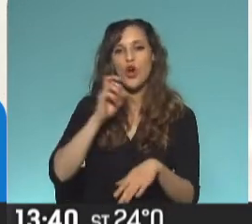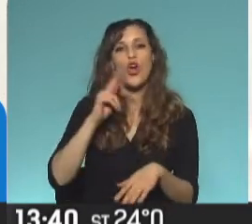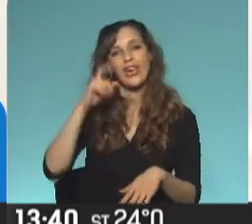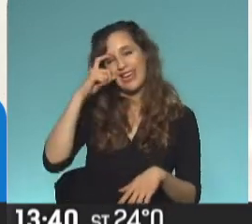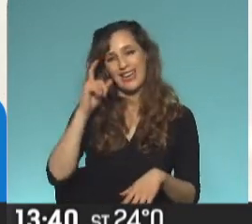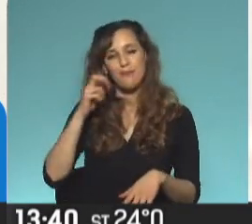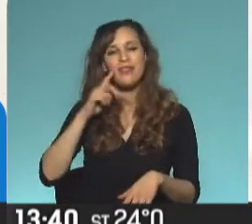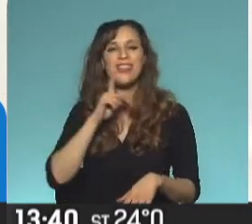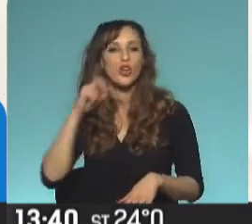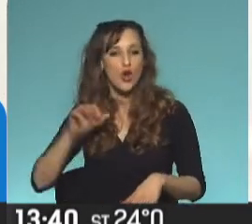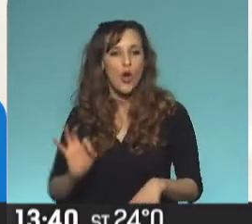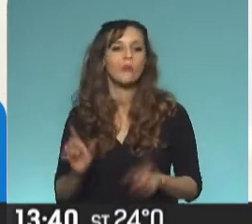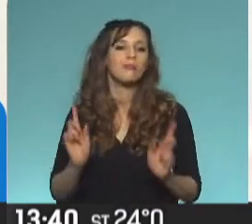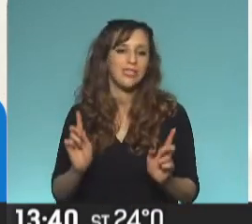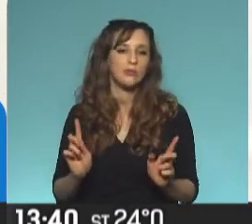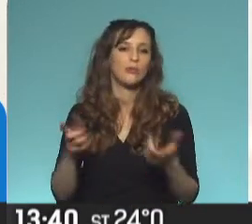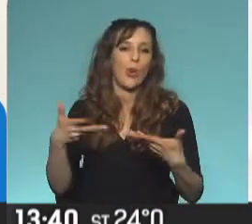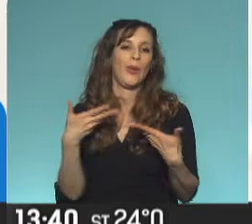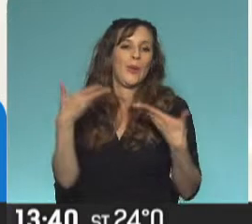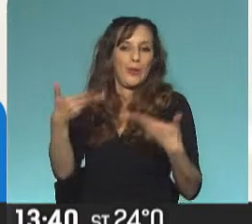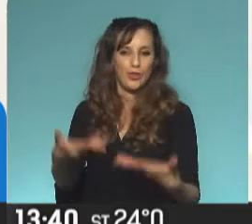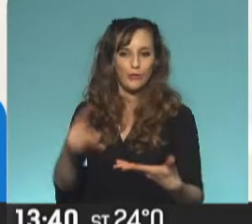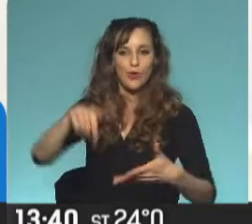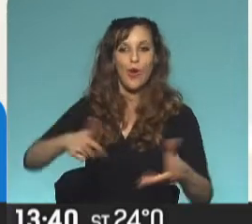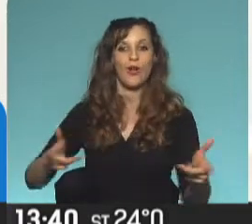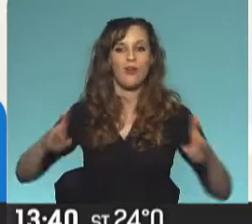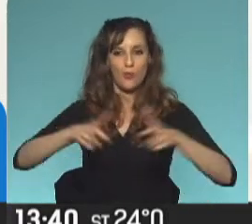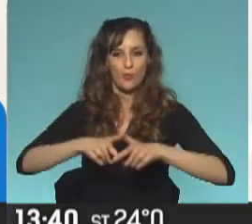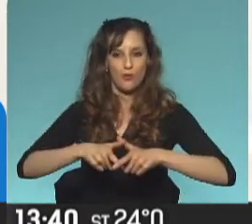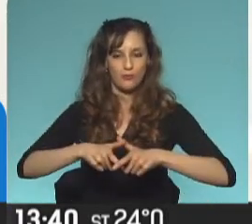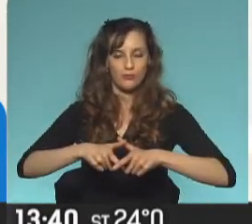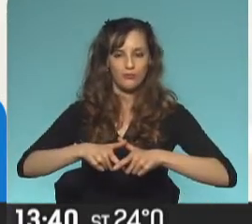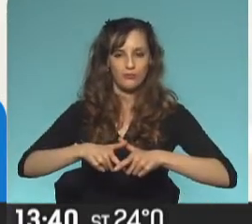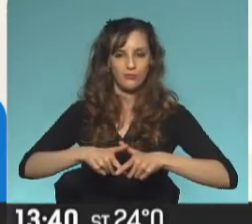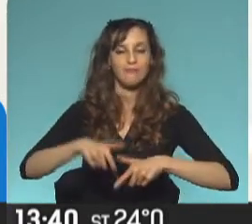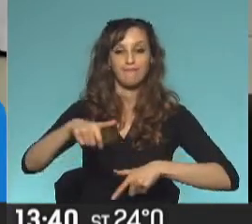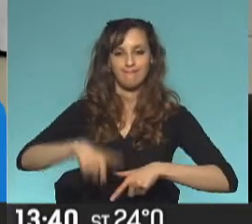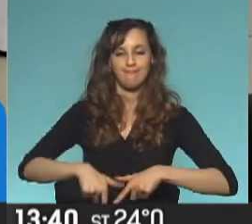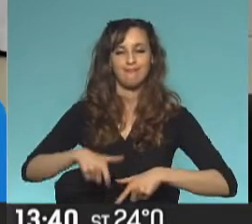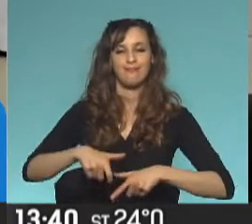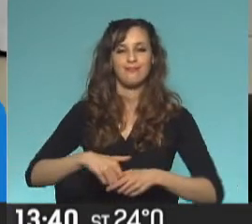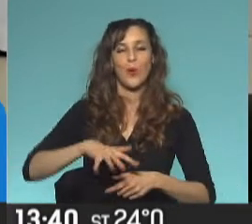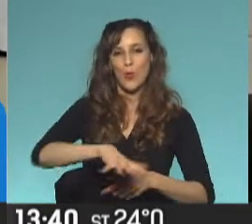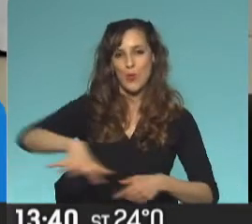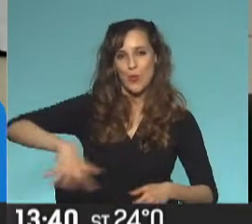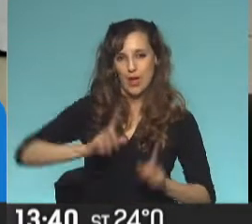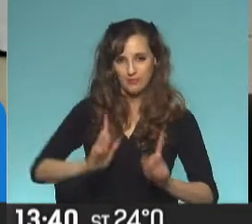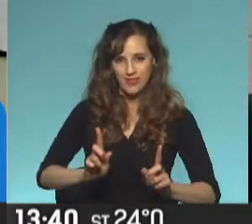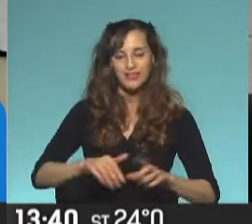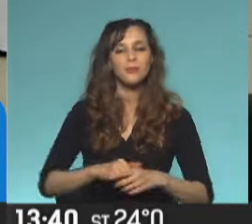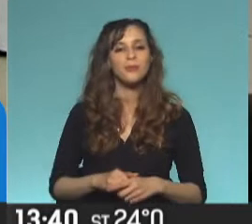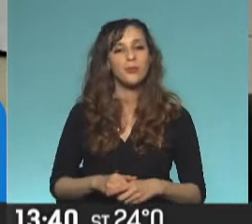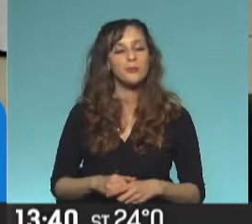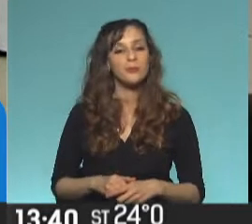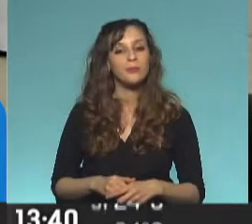que nos invitó a tener la reunión hoy acá en el partido de mar chiquita y que nos